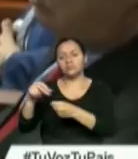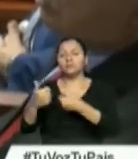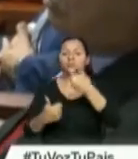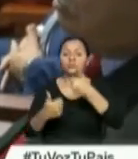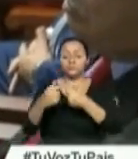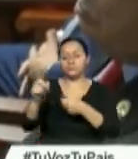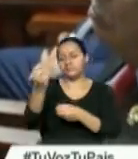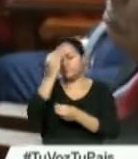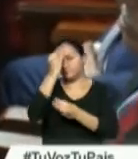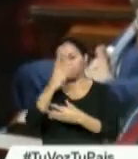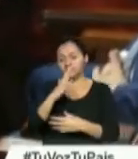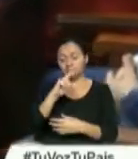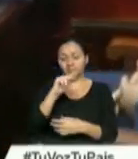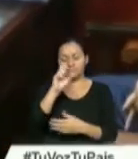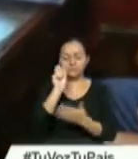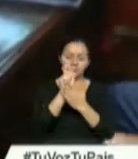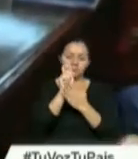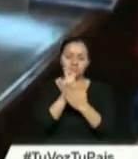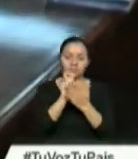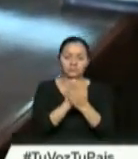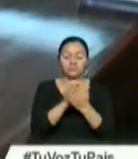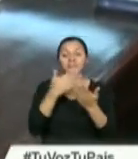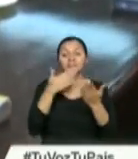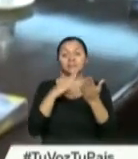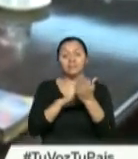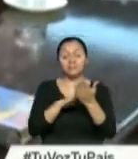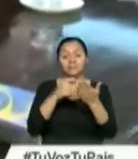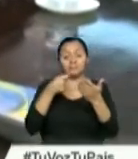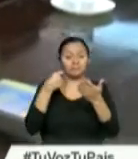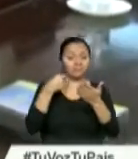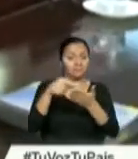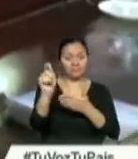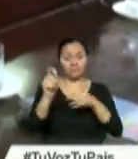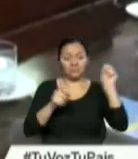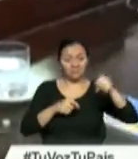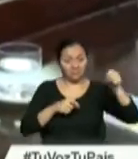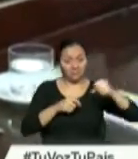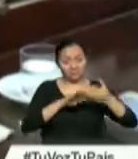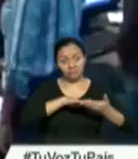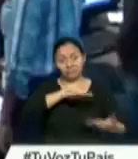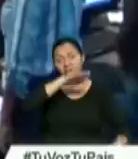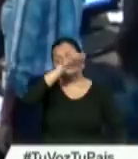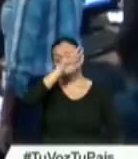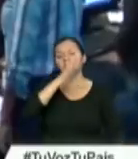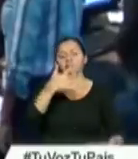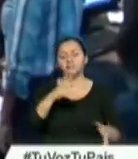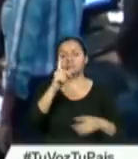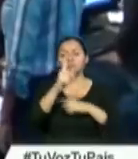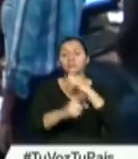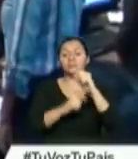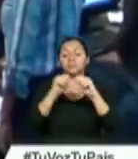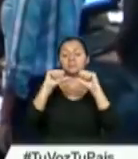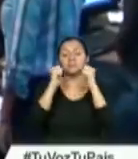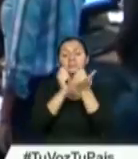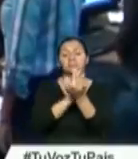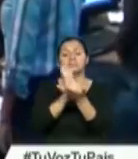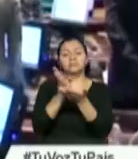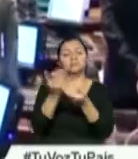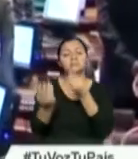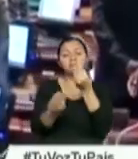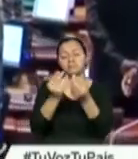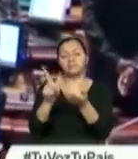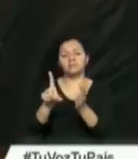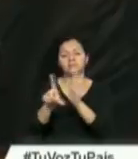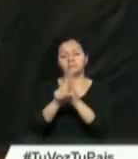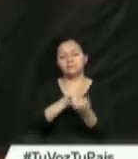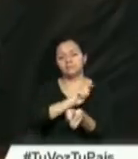dictamen de la Corte Constitucional, si la pregunta es aprobada por los ecuatorianos en el plazo de un año, la Asamblea Nacional deberá reformar la Ley